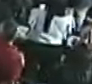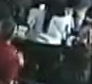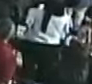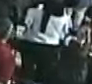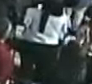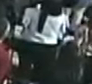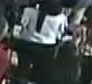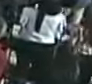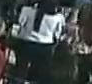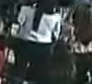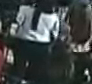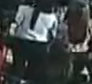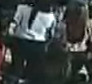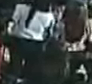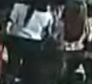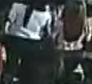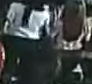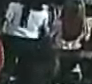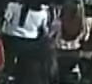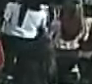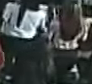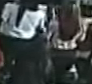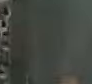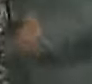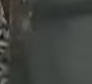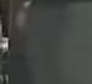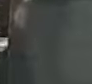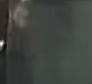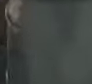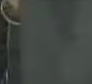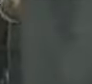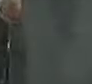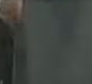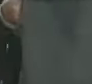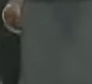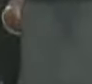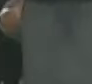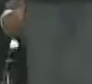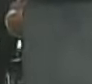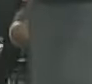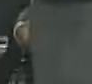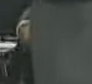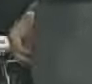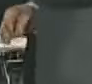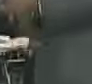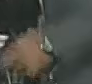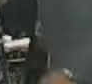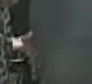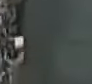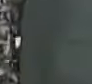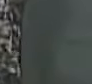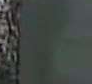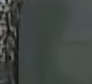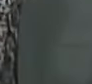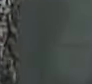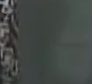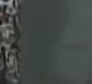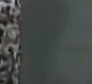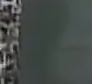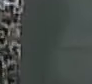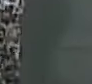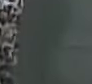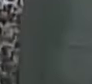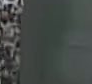de Venezuela, incluso más allá de nuestras fronteras, con lo cual se le da al presidente de Guyana un mensaje muy